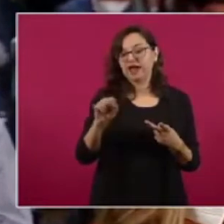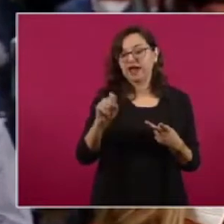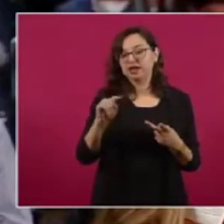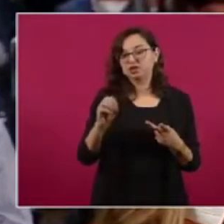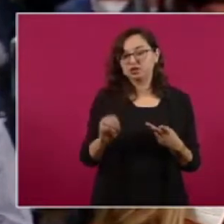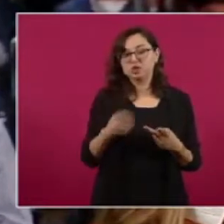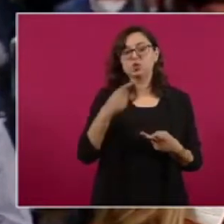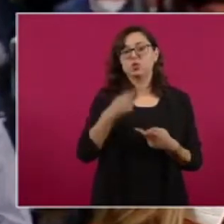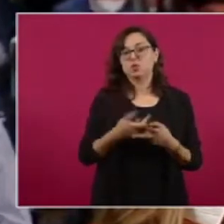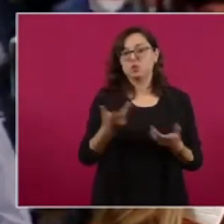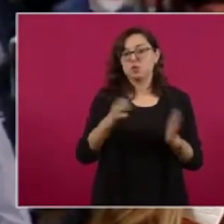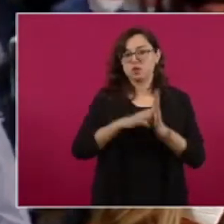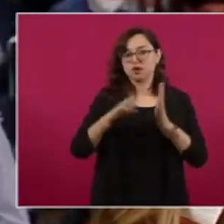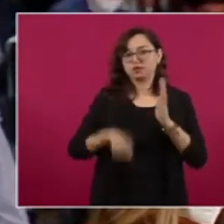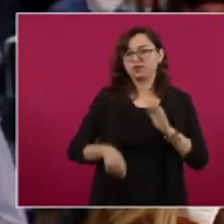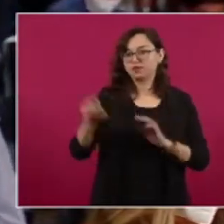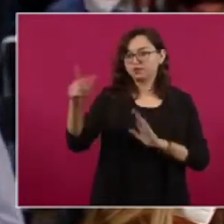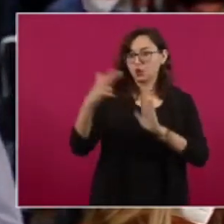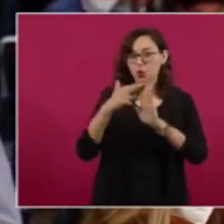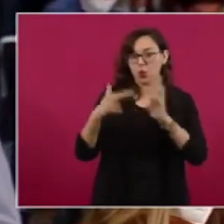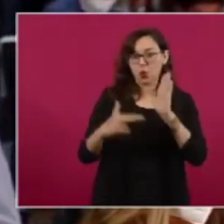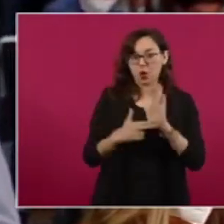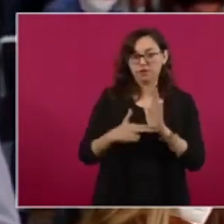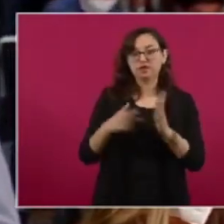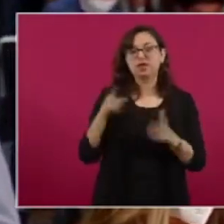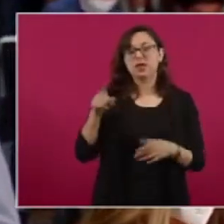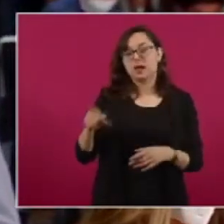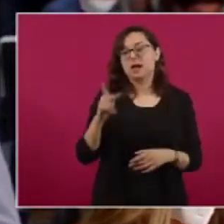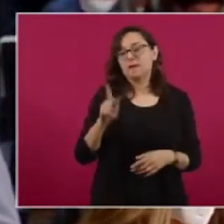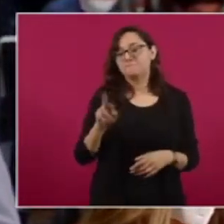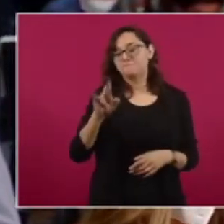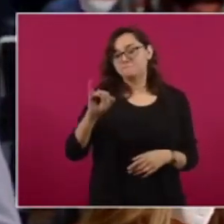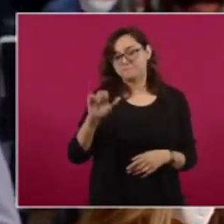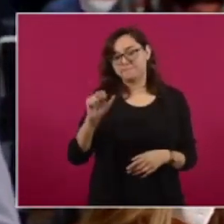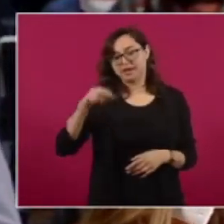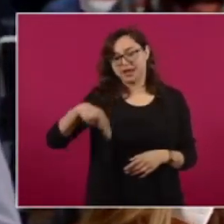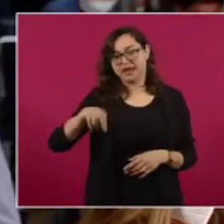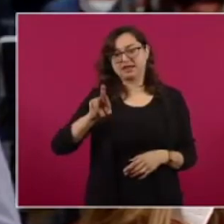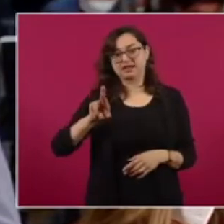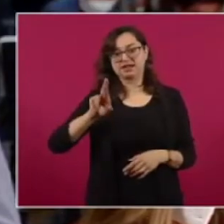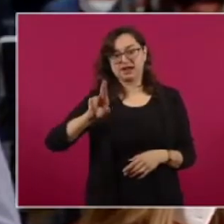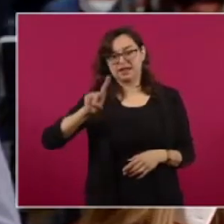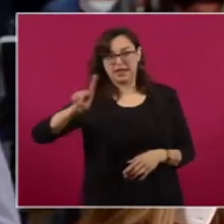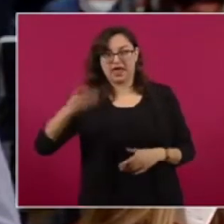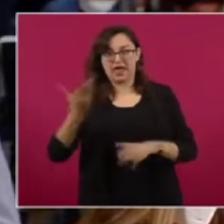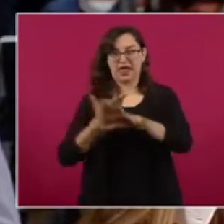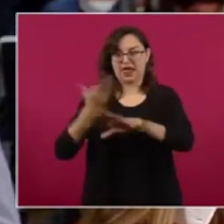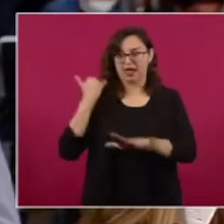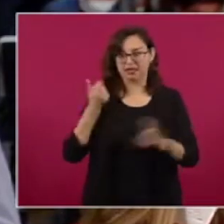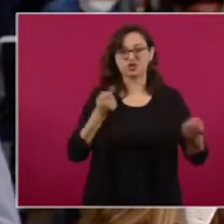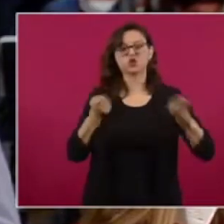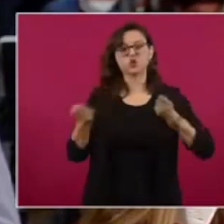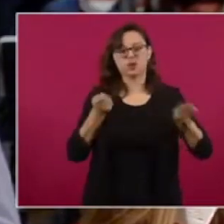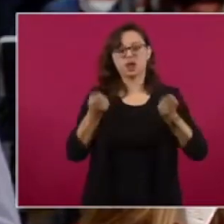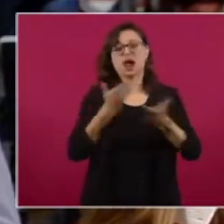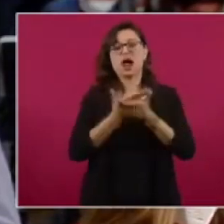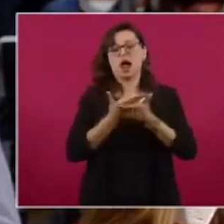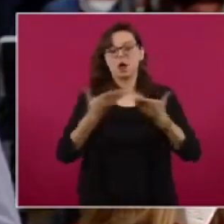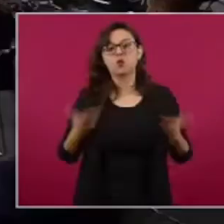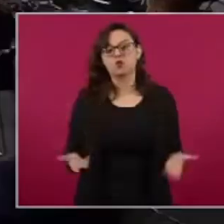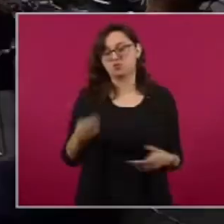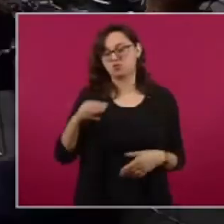Huatulco, que estaba gobernado por el PRIANRD, hoy ya gobierna Morena, donde lo obligan a pagar 15,000 pesos.